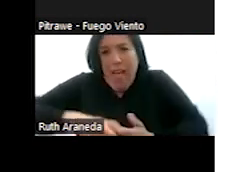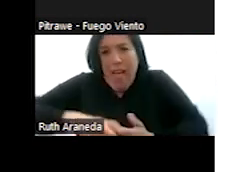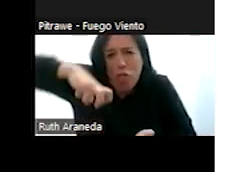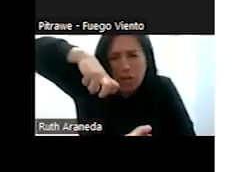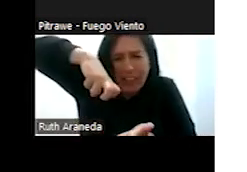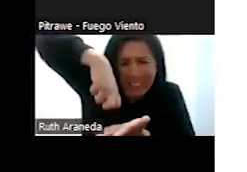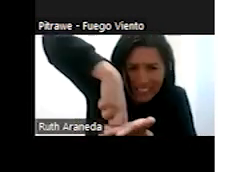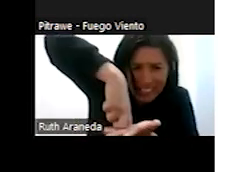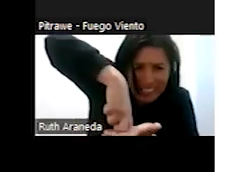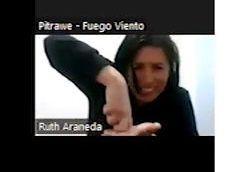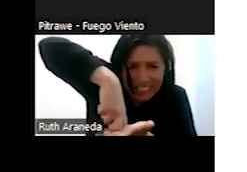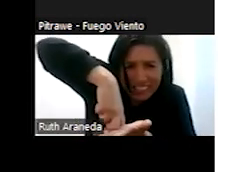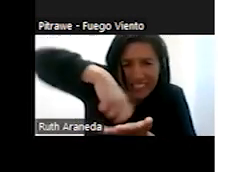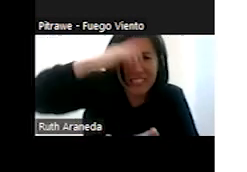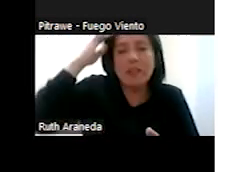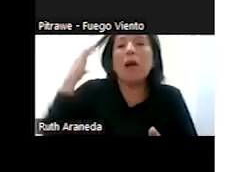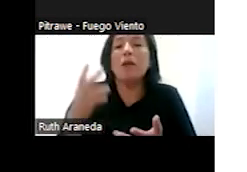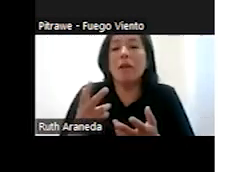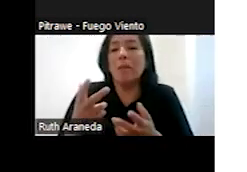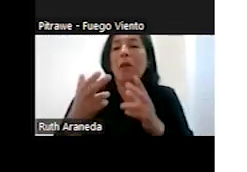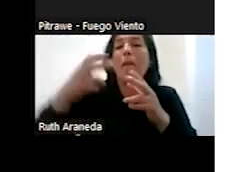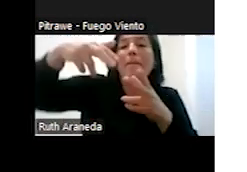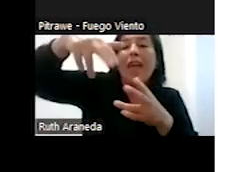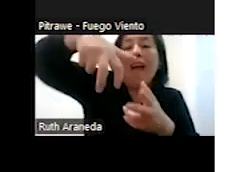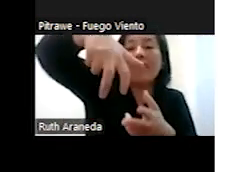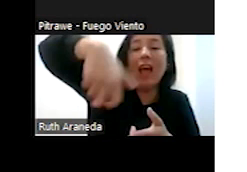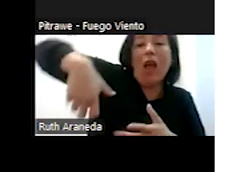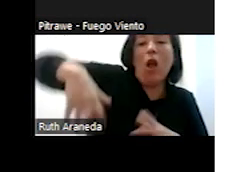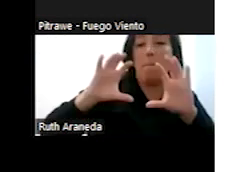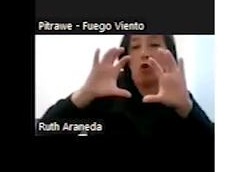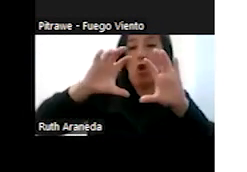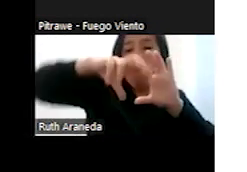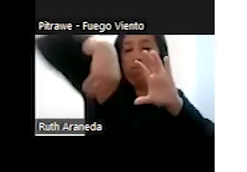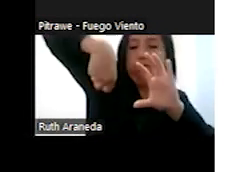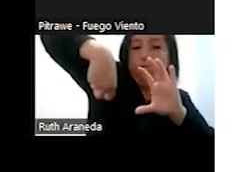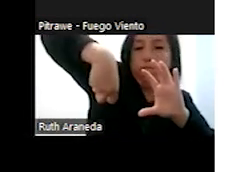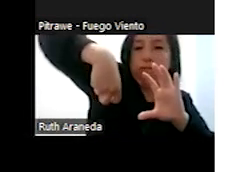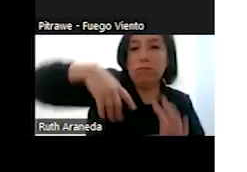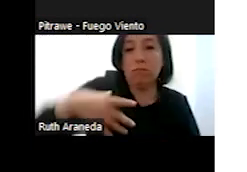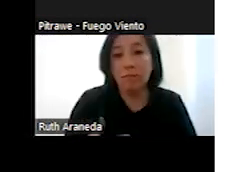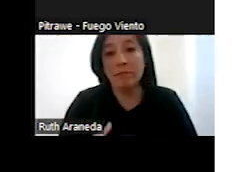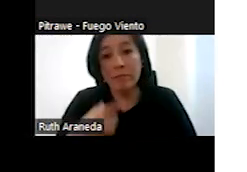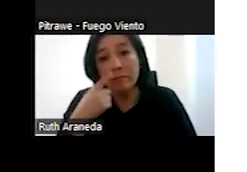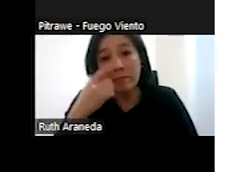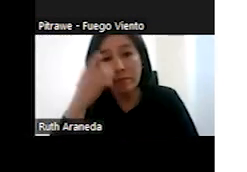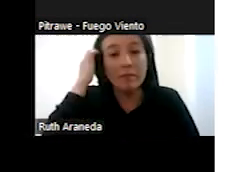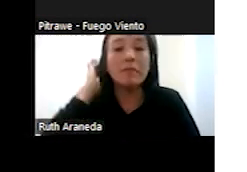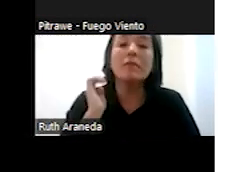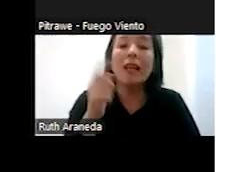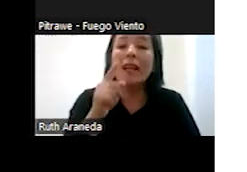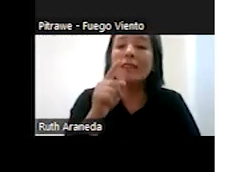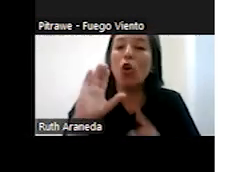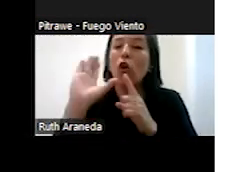poner los pies quedan sobre los glúteos. Con muy poca juara, ¿eh? La gran diferencia de estas dos tradiciones del